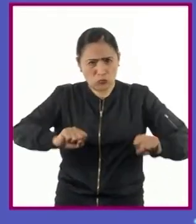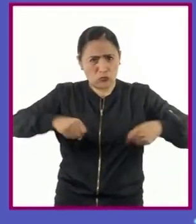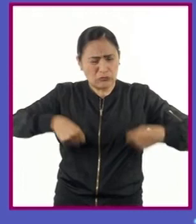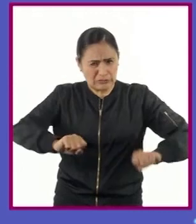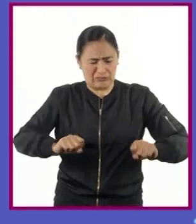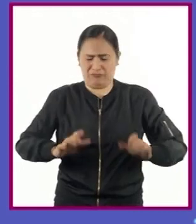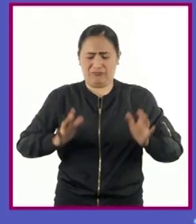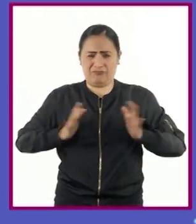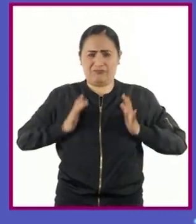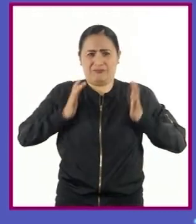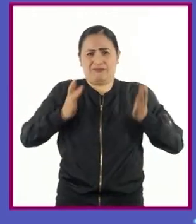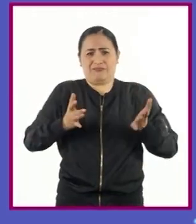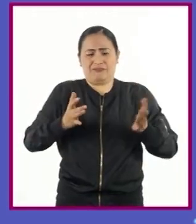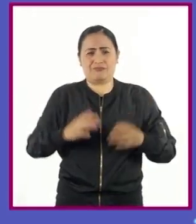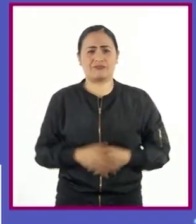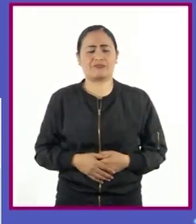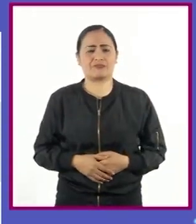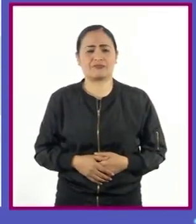vehículos.